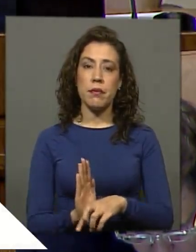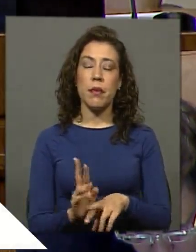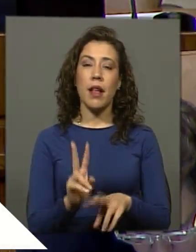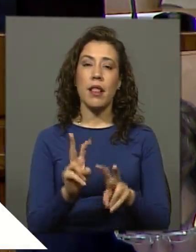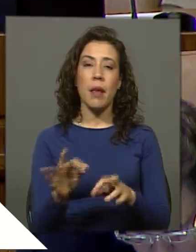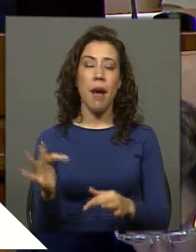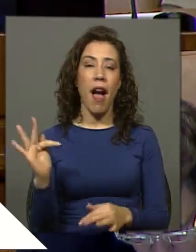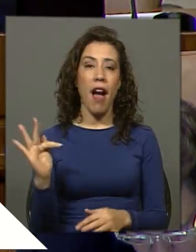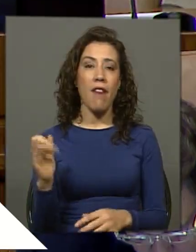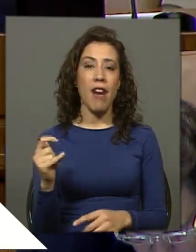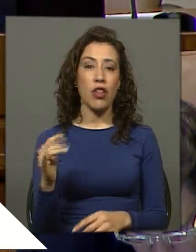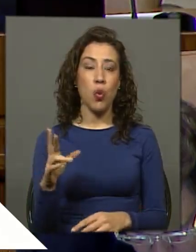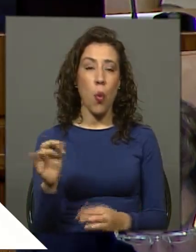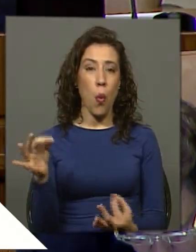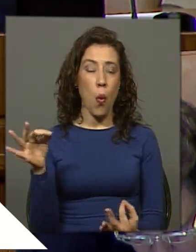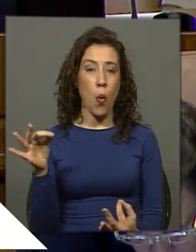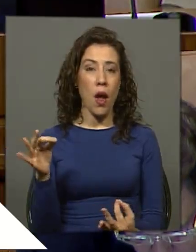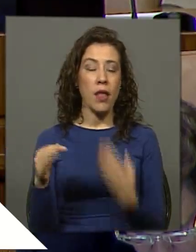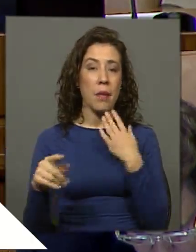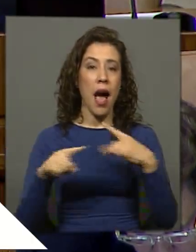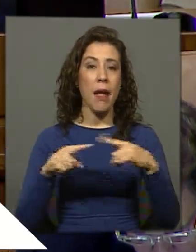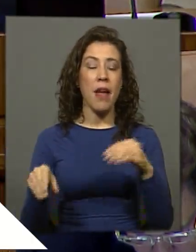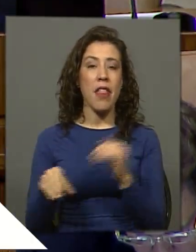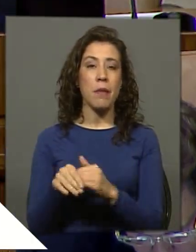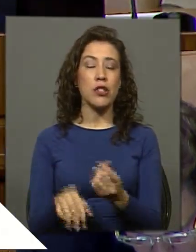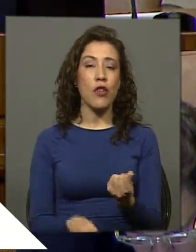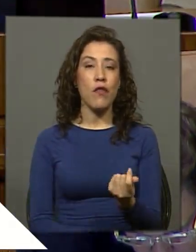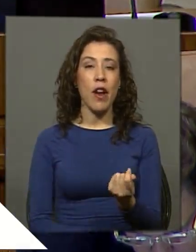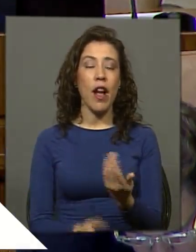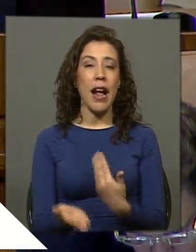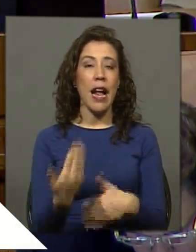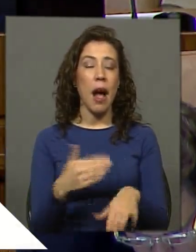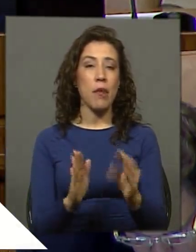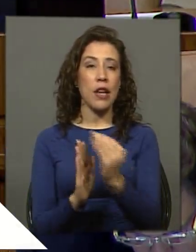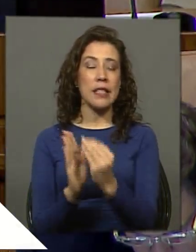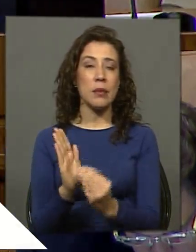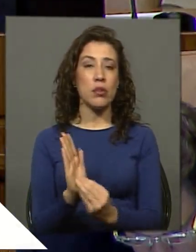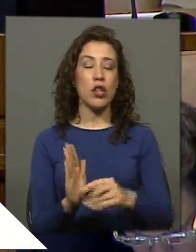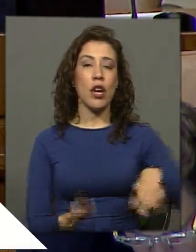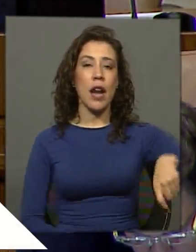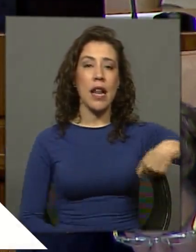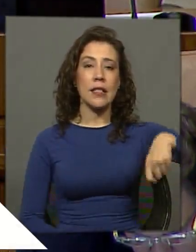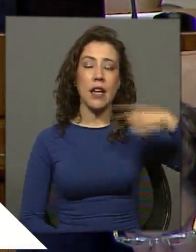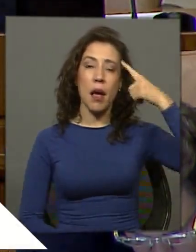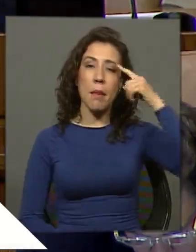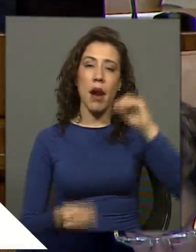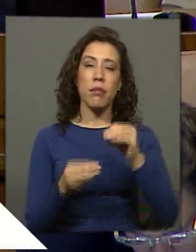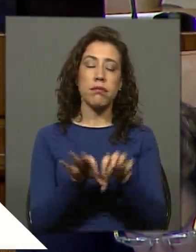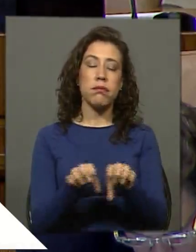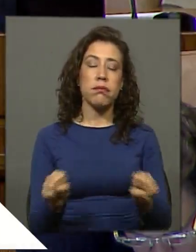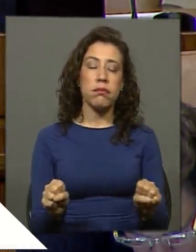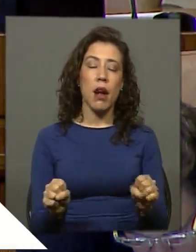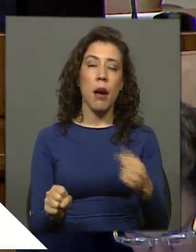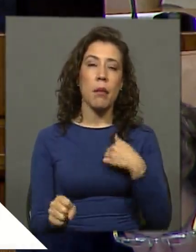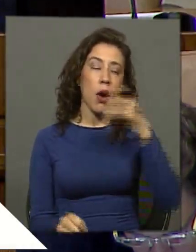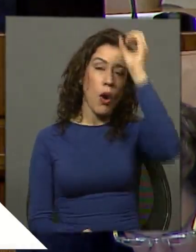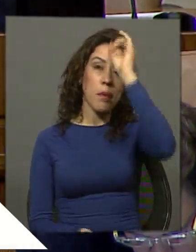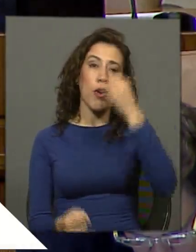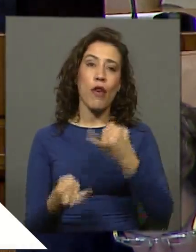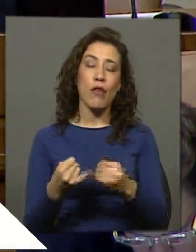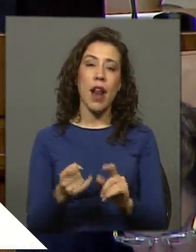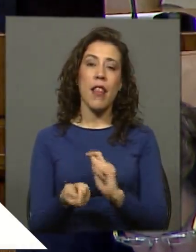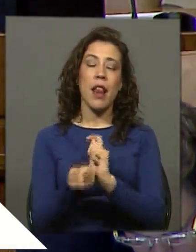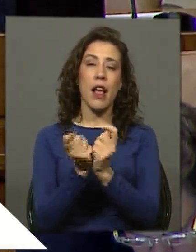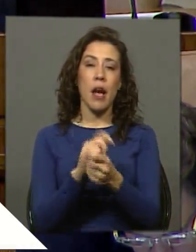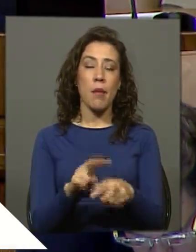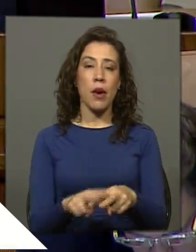factura y en la administración y en el depósito de valores los cambios que se introdujeron en el senado para poder definir posición final sobre los